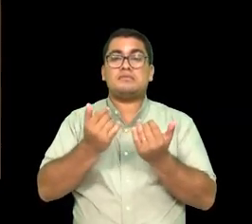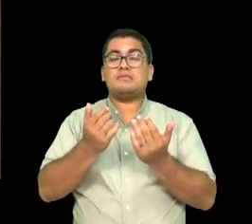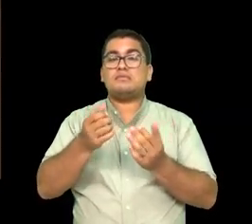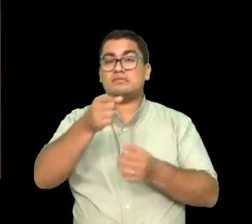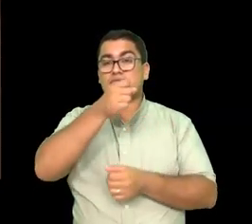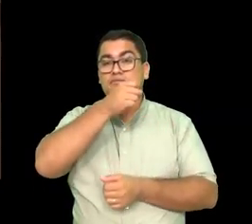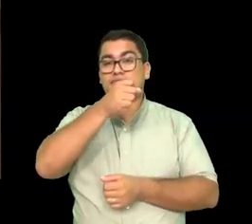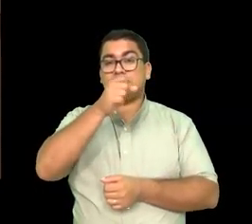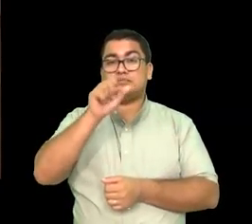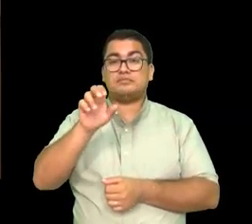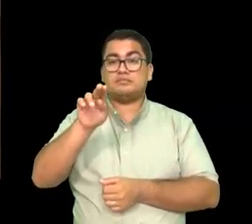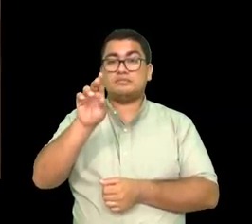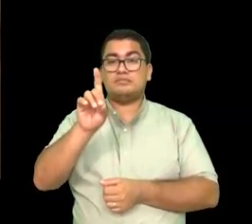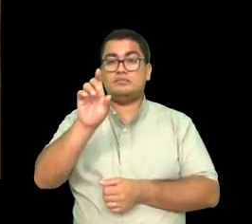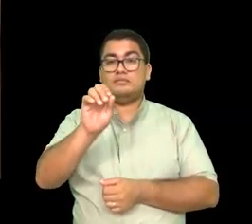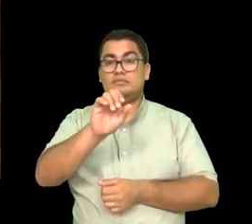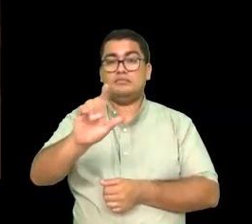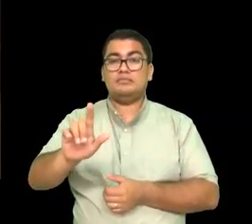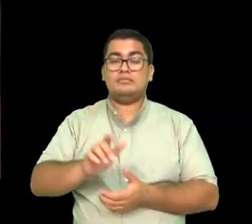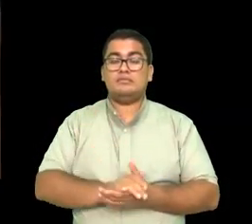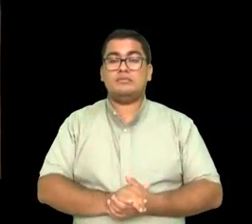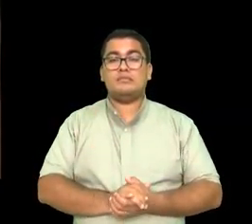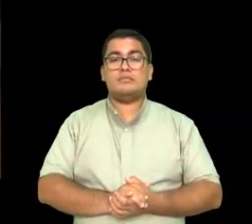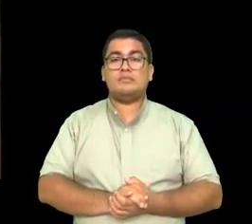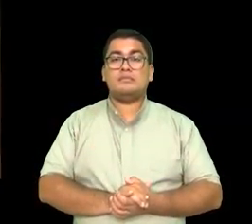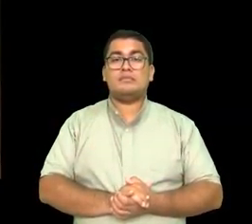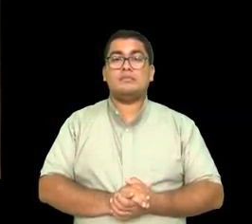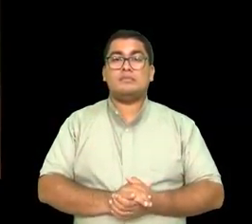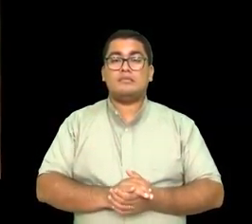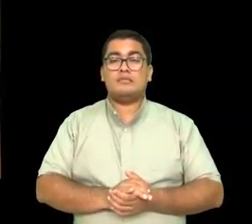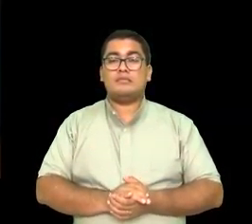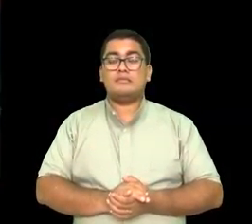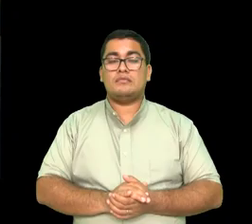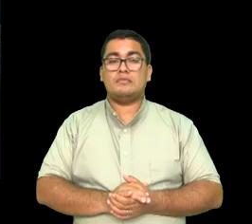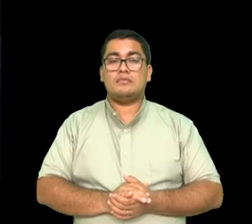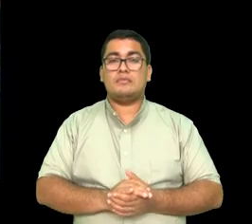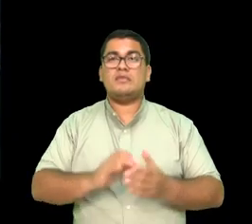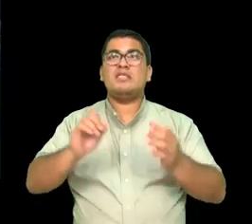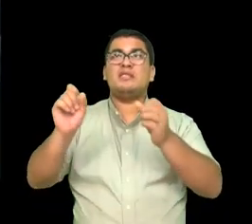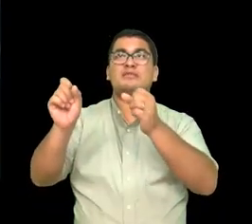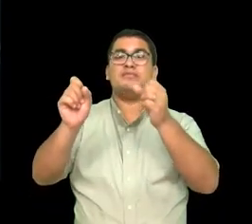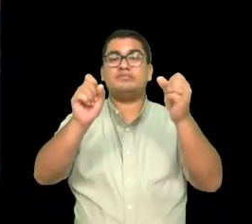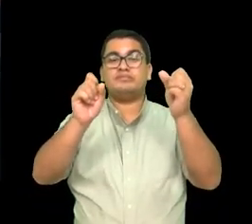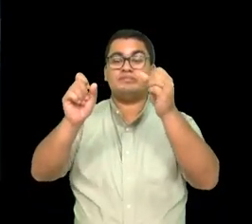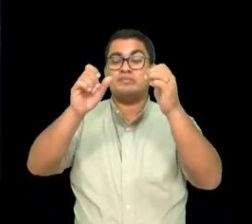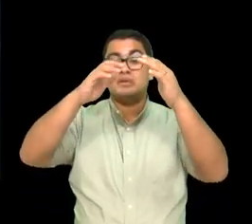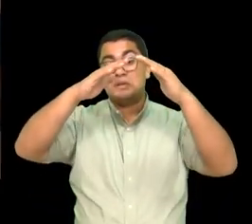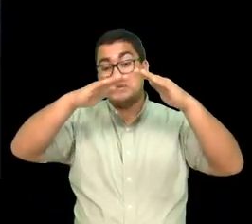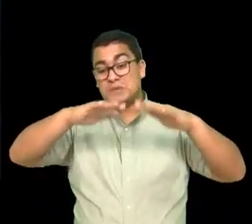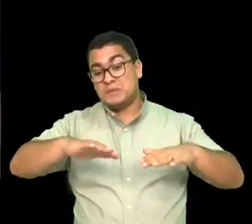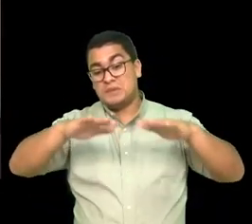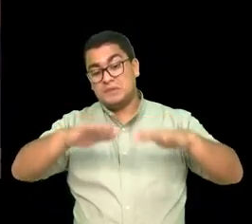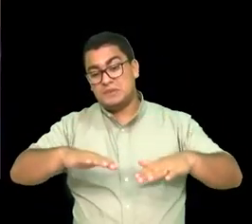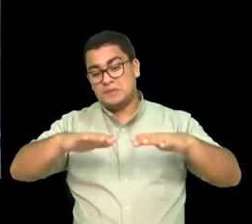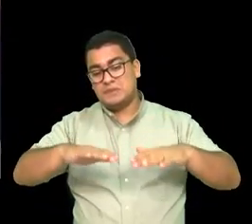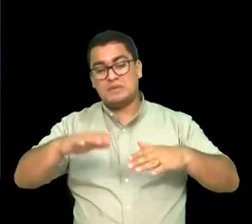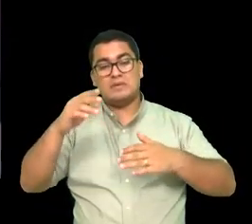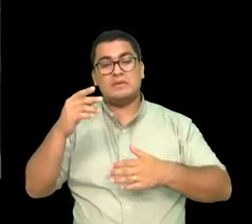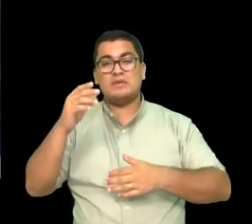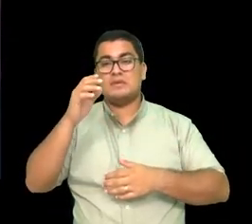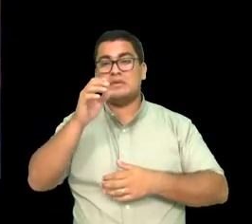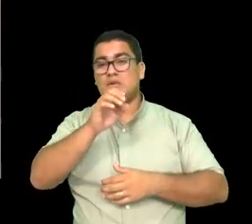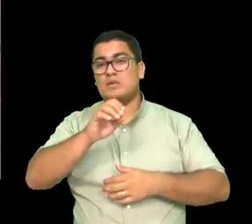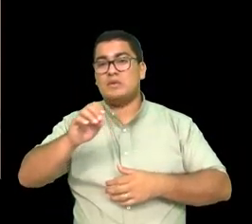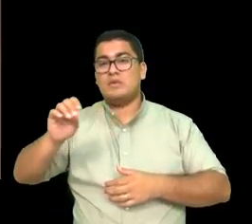noticias Anadolu. Desde los temblores de tierra, los equipos de búsqueda han localizado en la zona oeste de Turquía